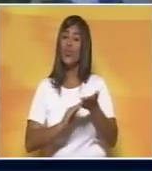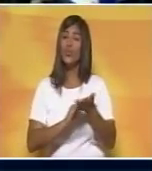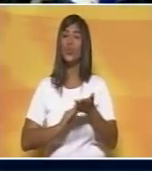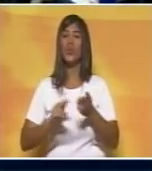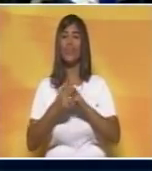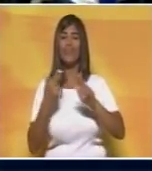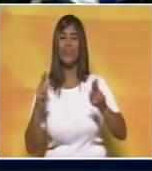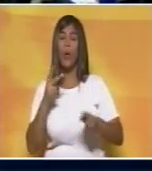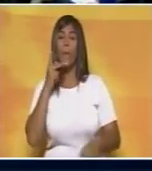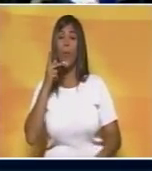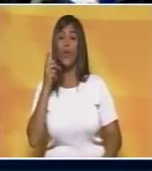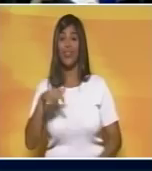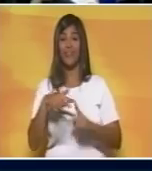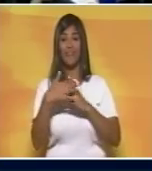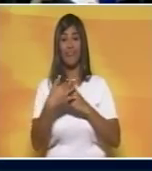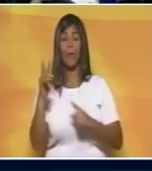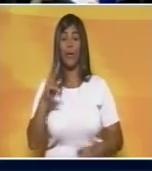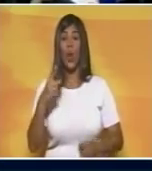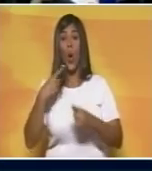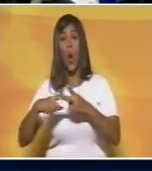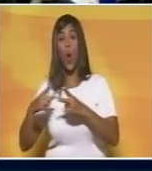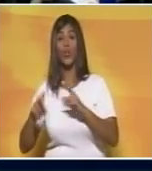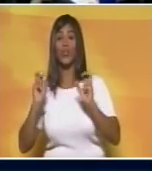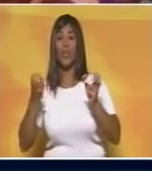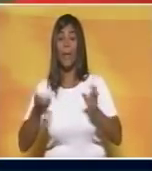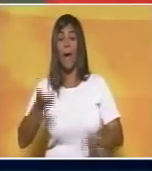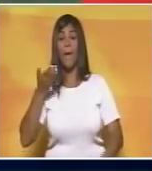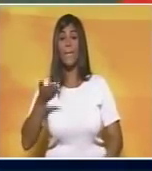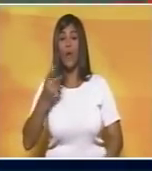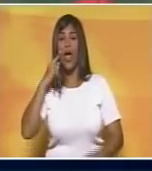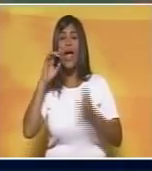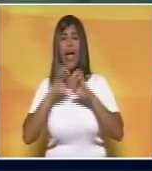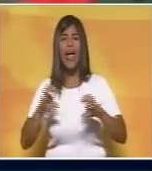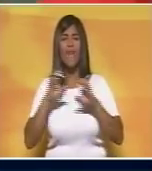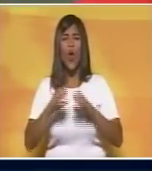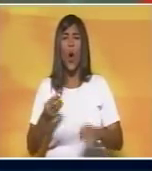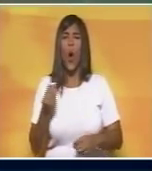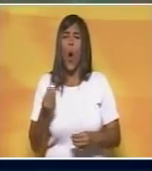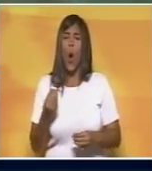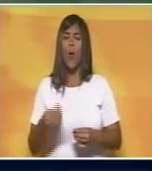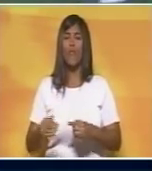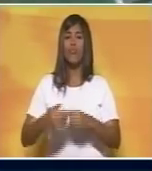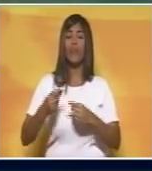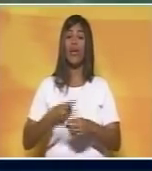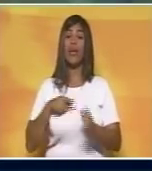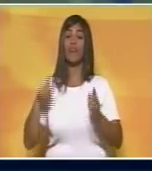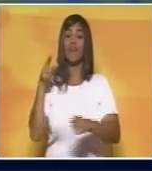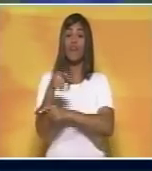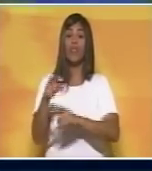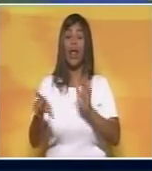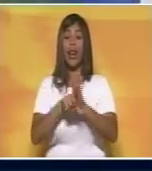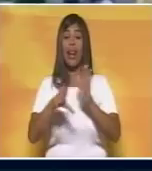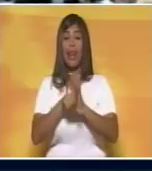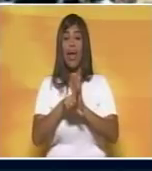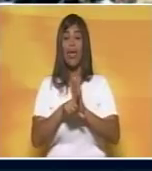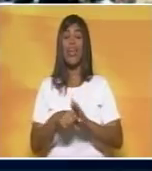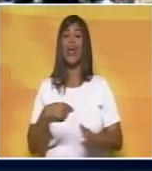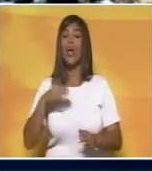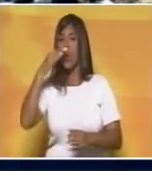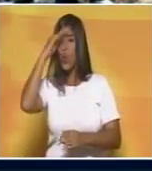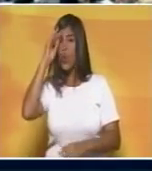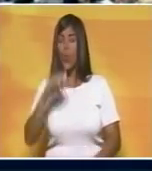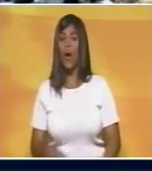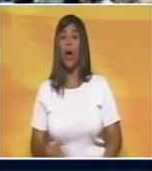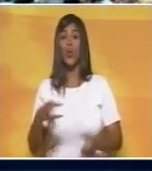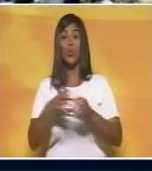crisis venezolana. Entre otros asuntos de actualidad, evaluarán las consecuencias de la aplicación de la ley Helms-Burton sobre Cuba